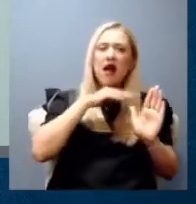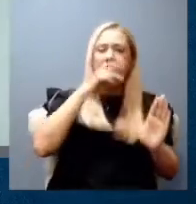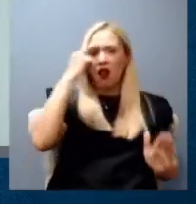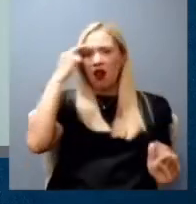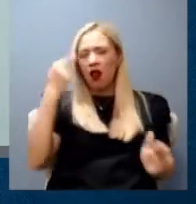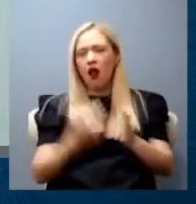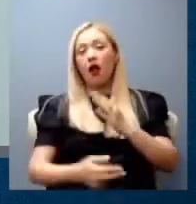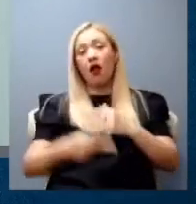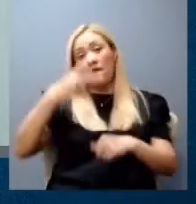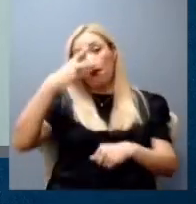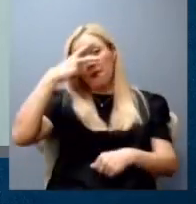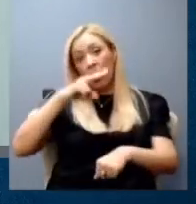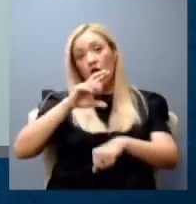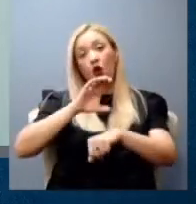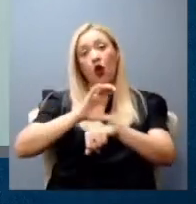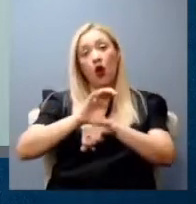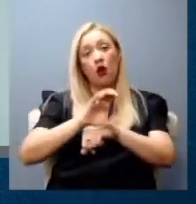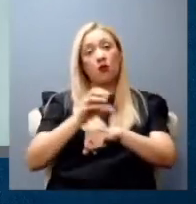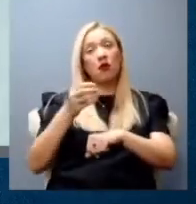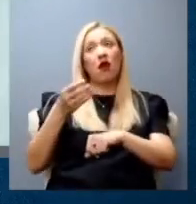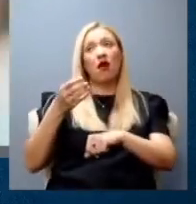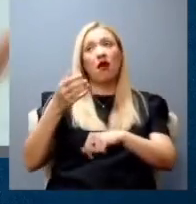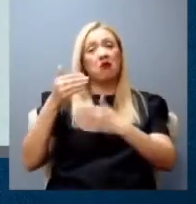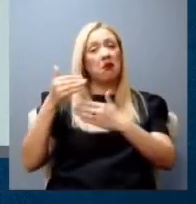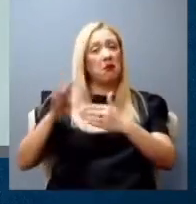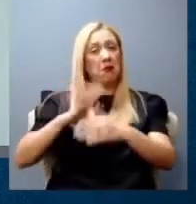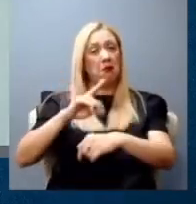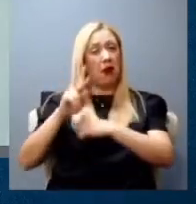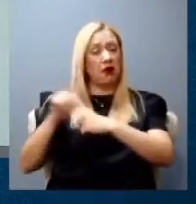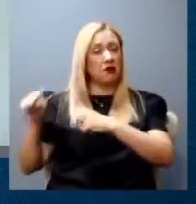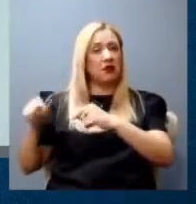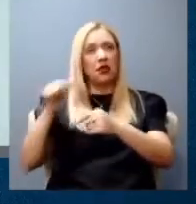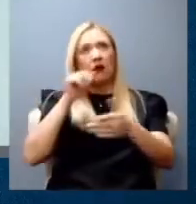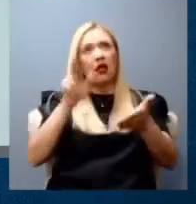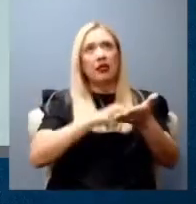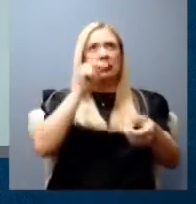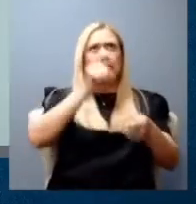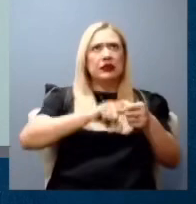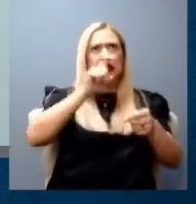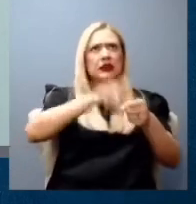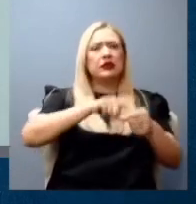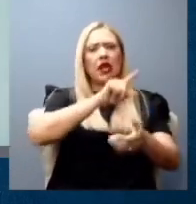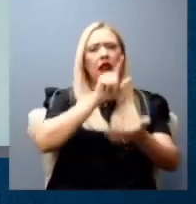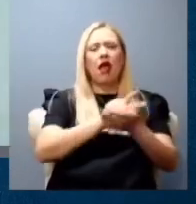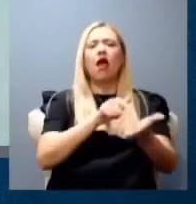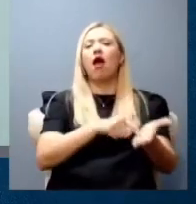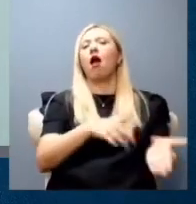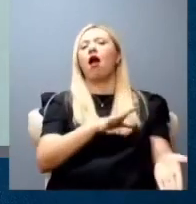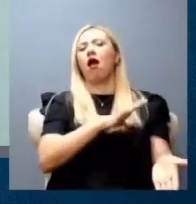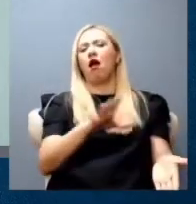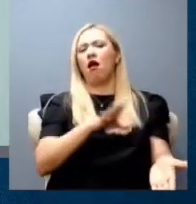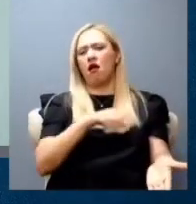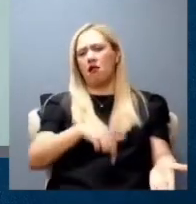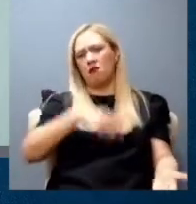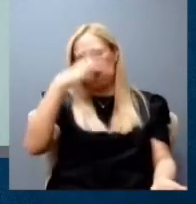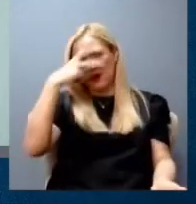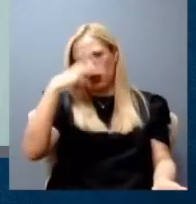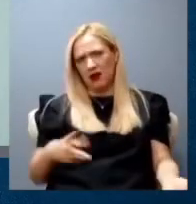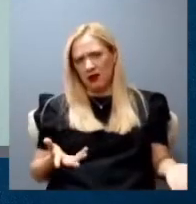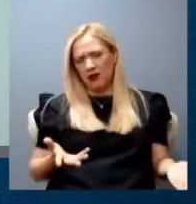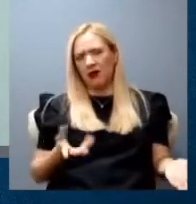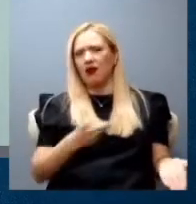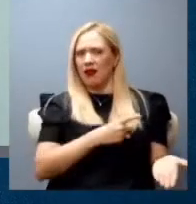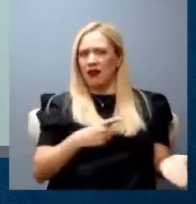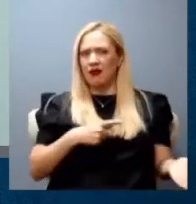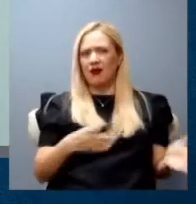también firman muchos tratados internacionales, pues tenemos un marco jurídico amplio para conocer esto. Entonces se tiene que nombrar, pero el